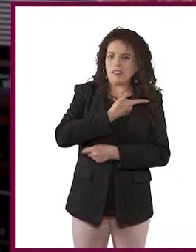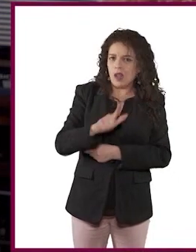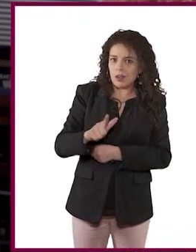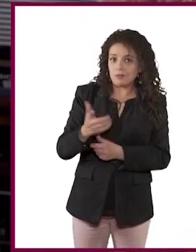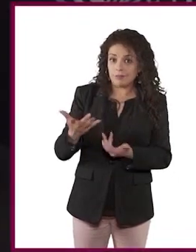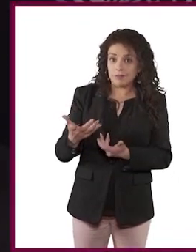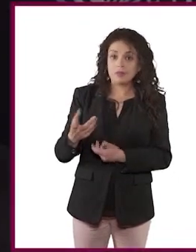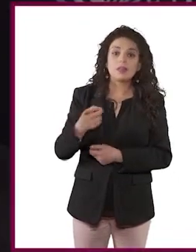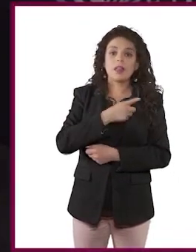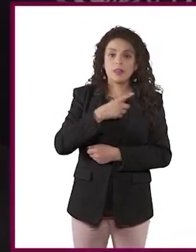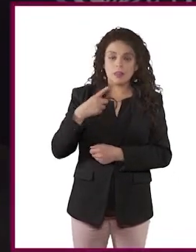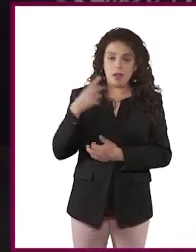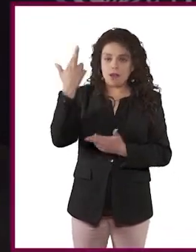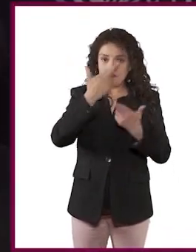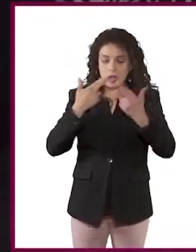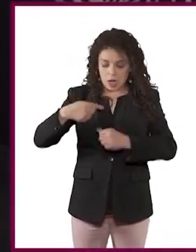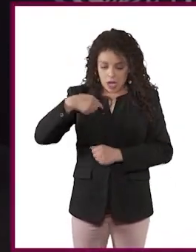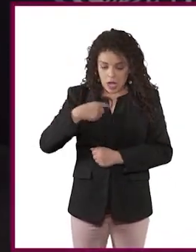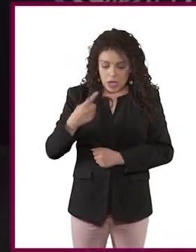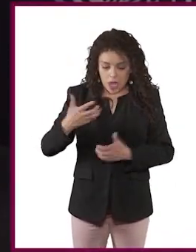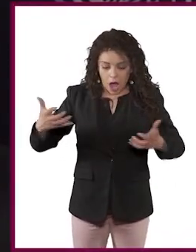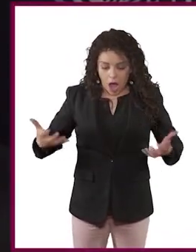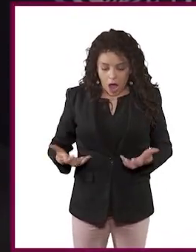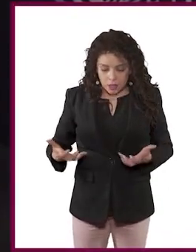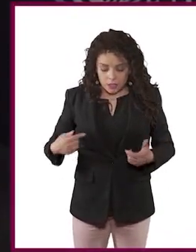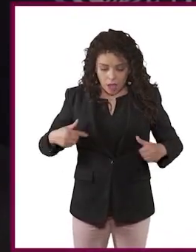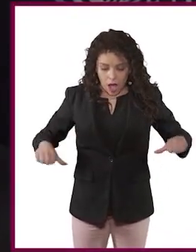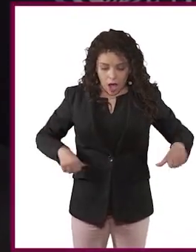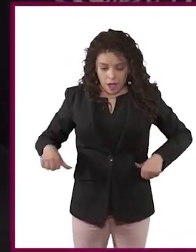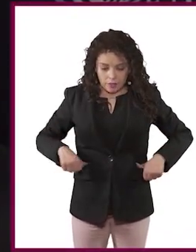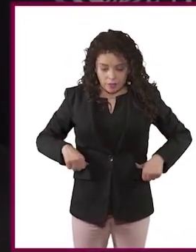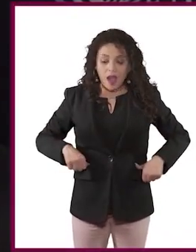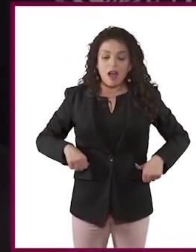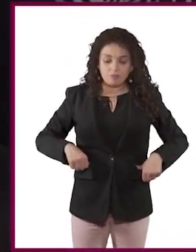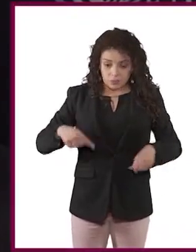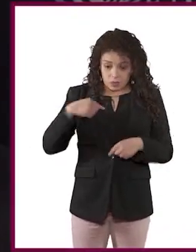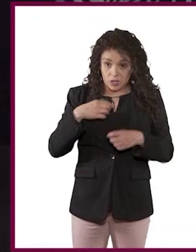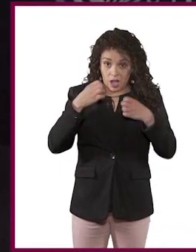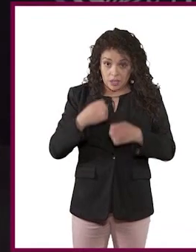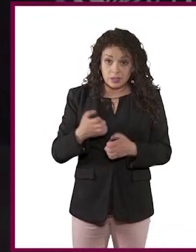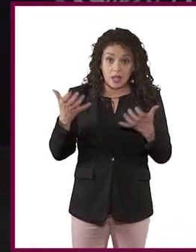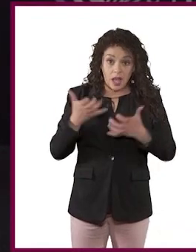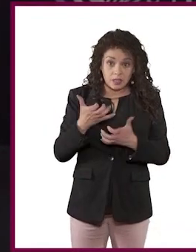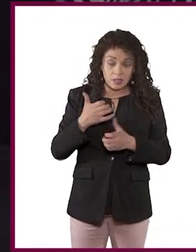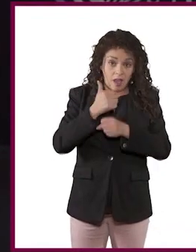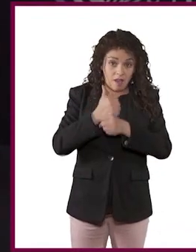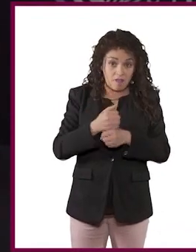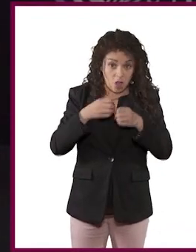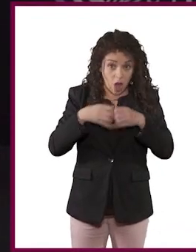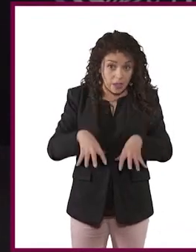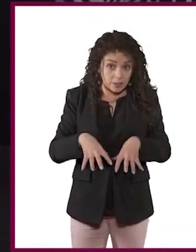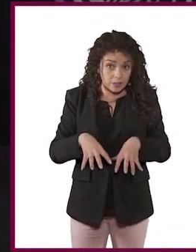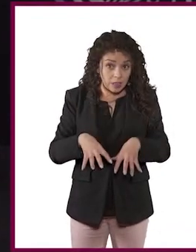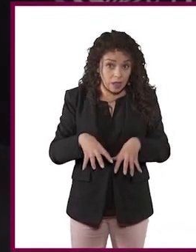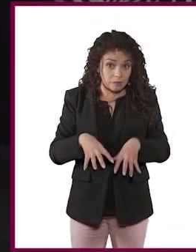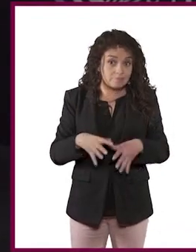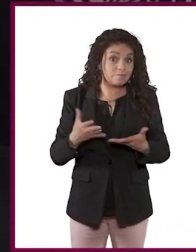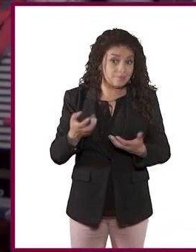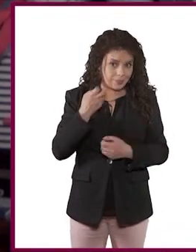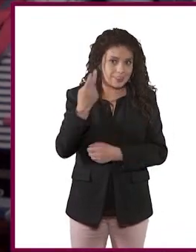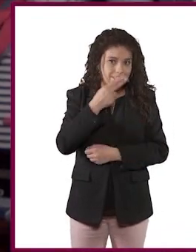a la gente. Hay que revisar nuestras propias actitudes y comportamientos para saber si estamos ejerciendo algún tipo de